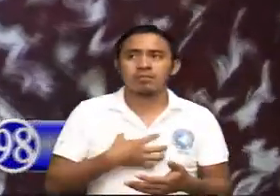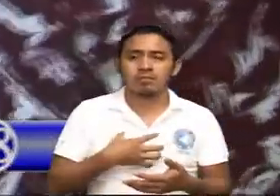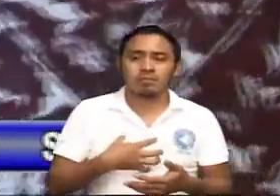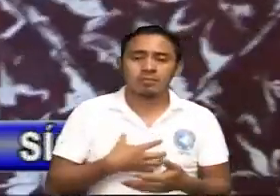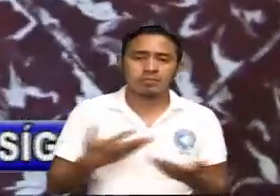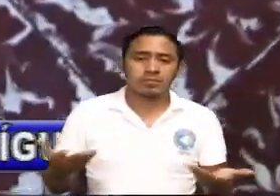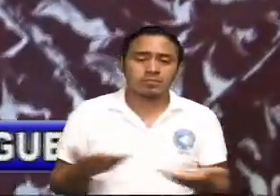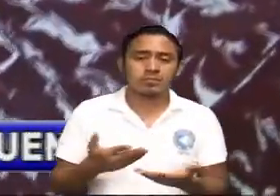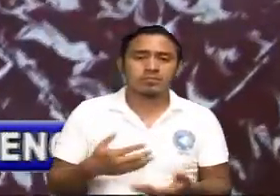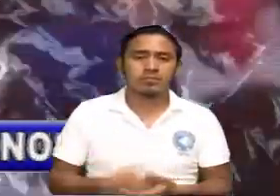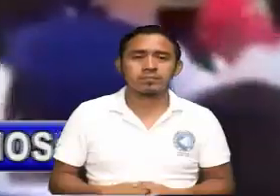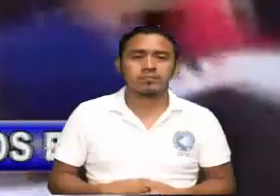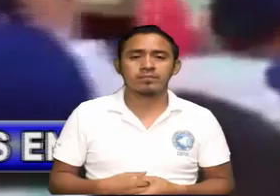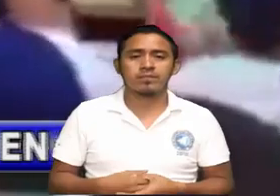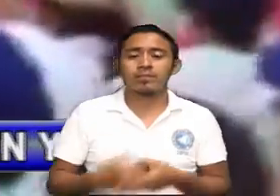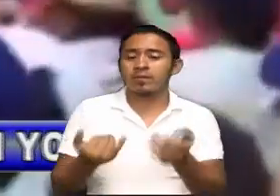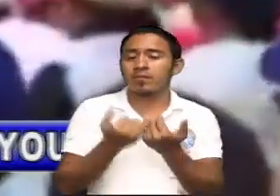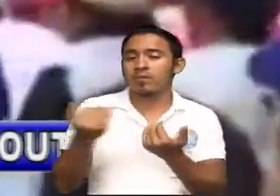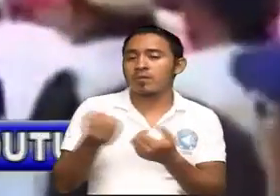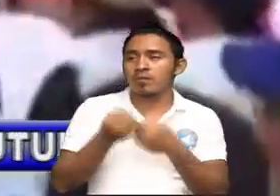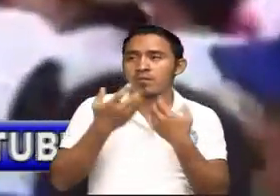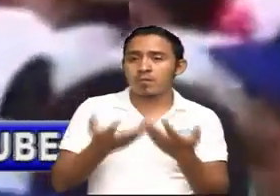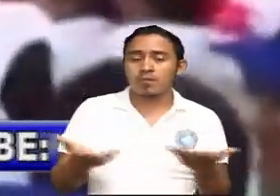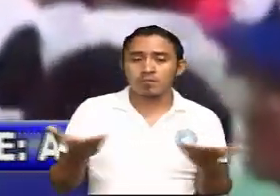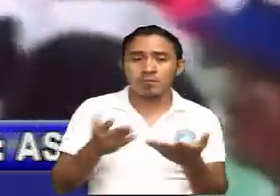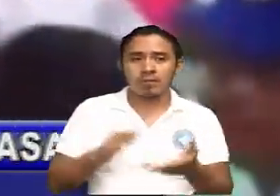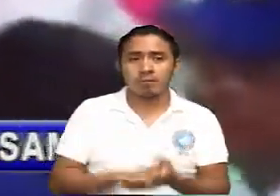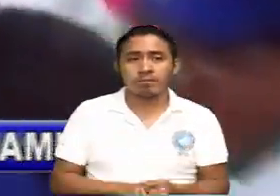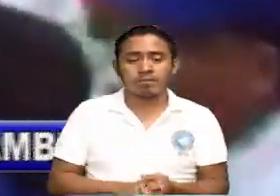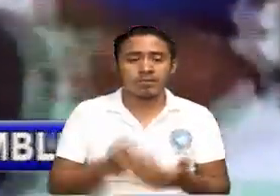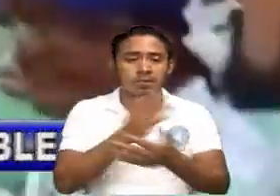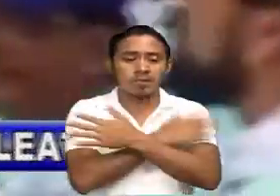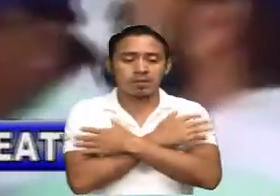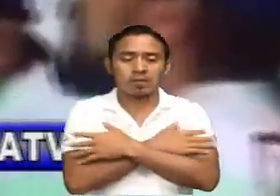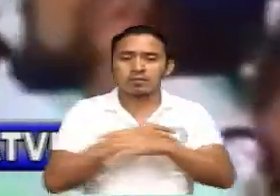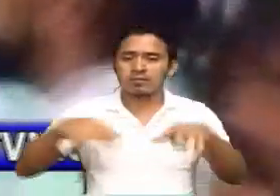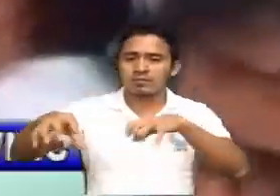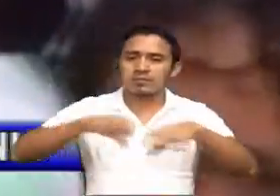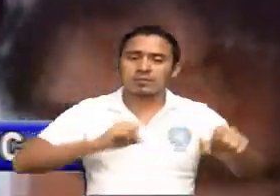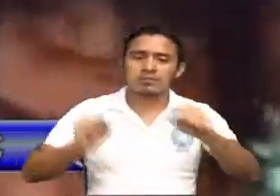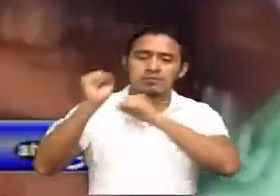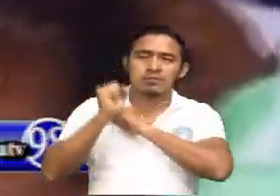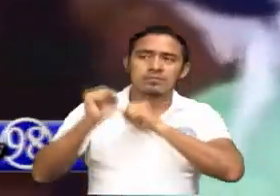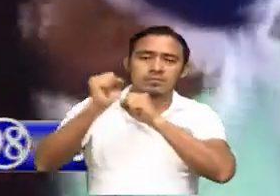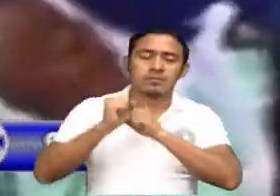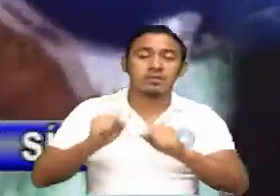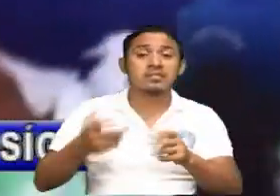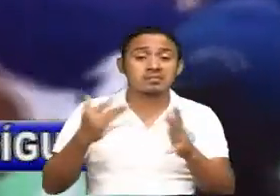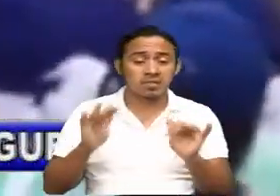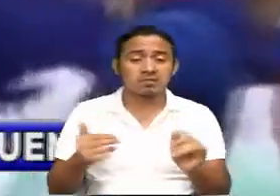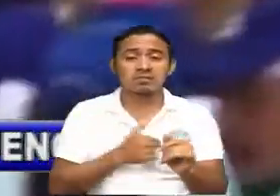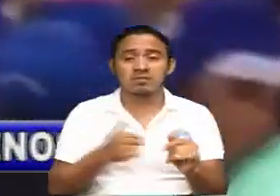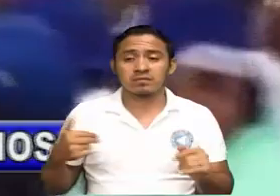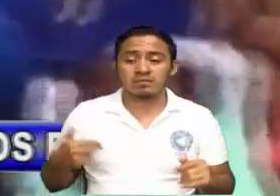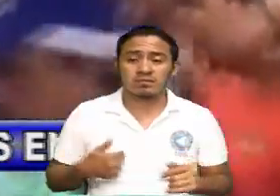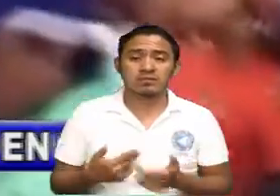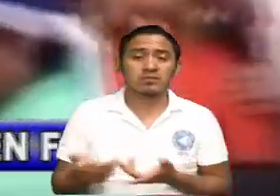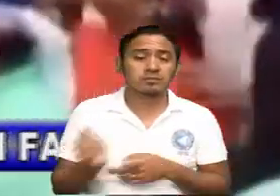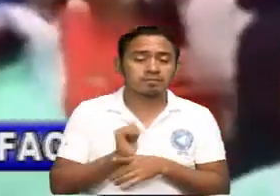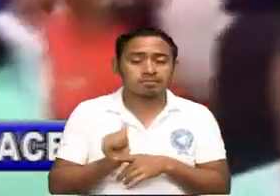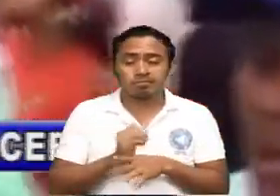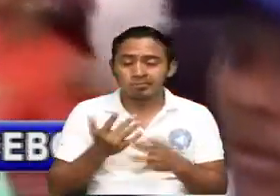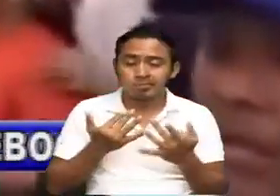salud nicaragüense. Asimismo, se refirió a las fiestas en saludo a Santo Domingo y aseguró que ya se han hecho los